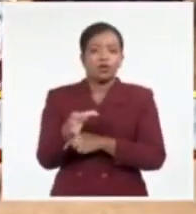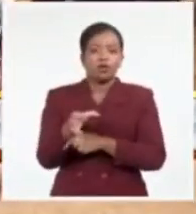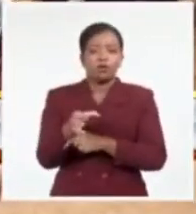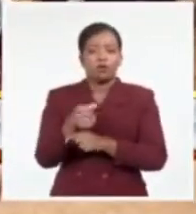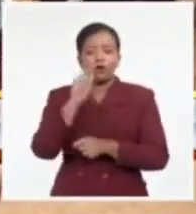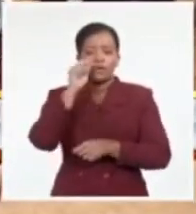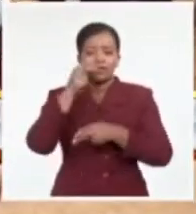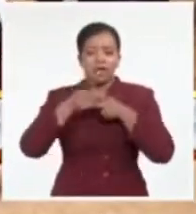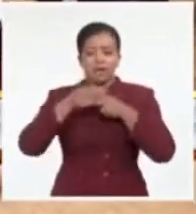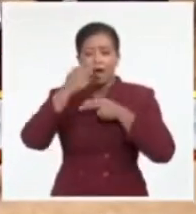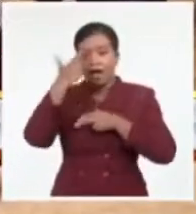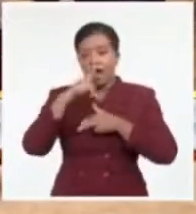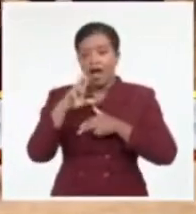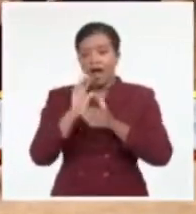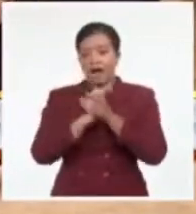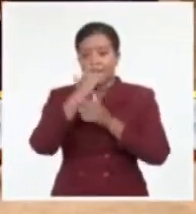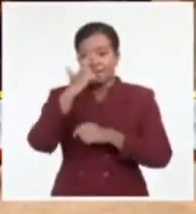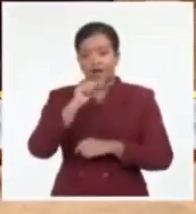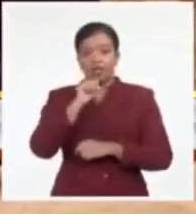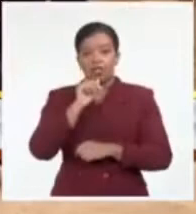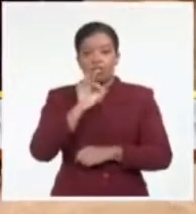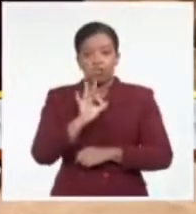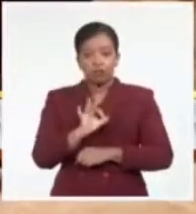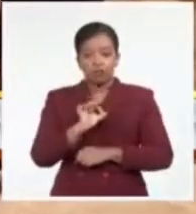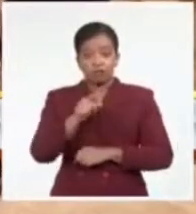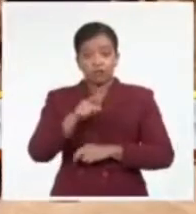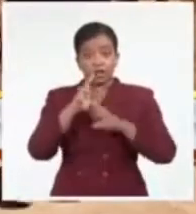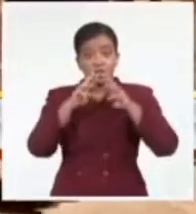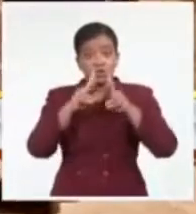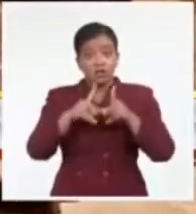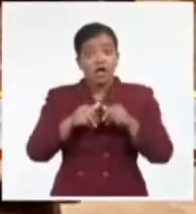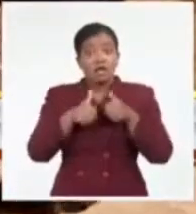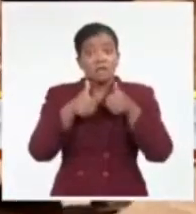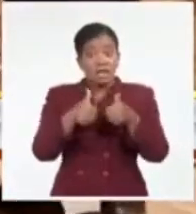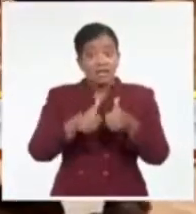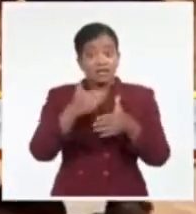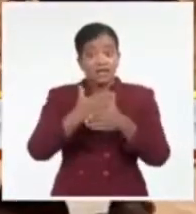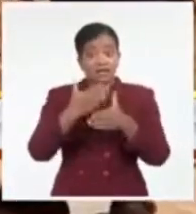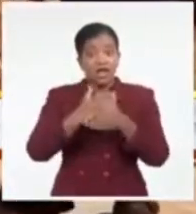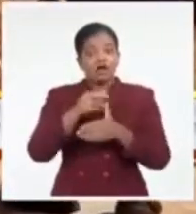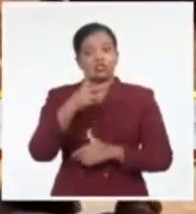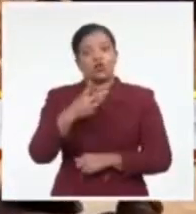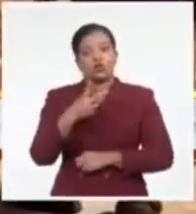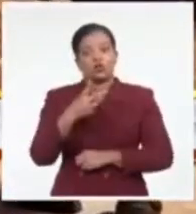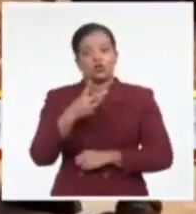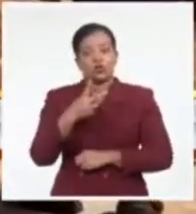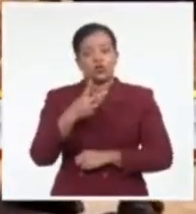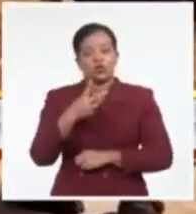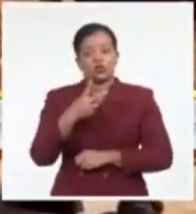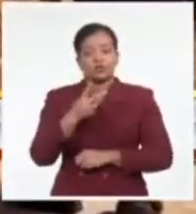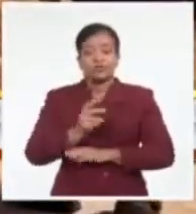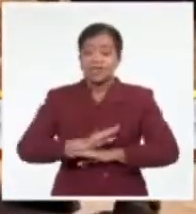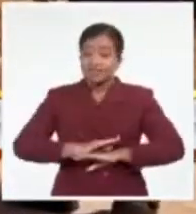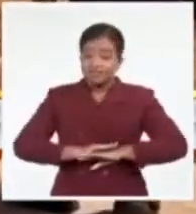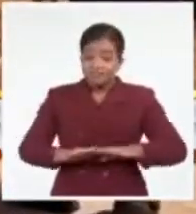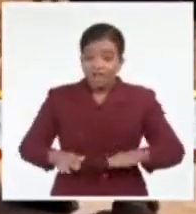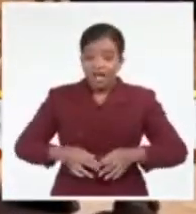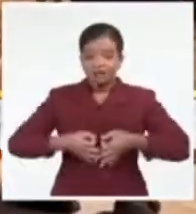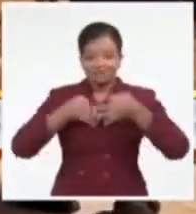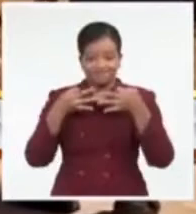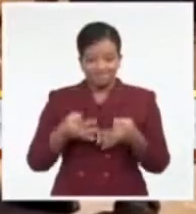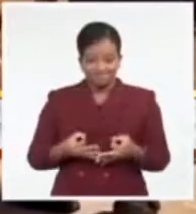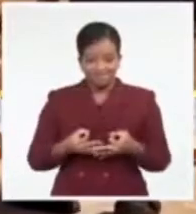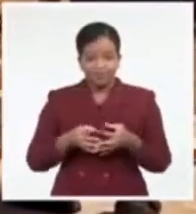Con este éxito, Santiago también asegura de manera oficial el segundo lugar y por lo tanto ya están definidos